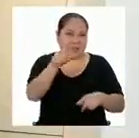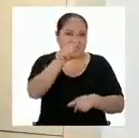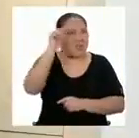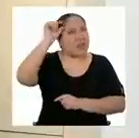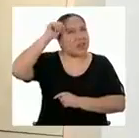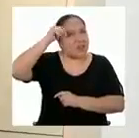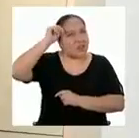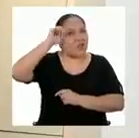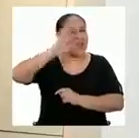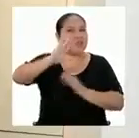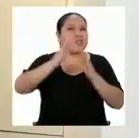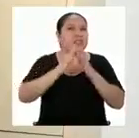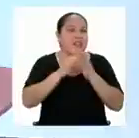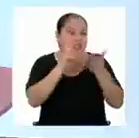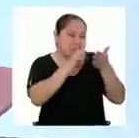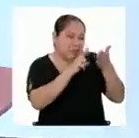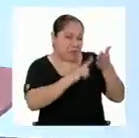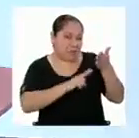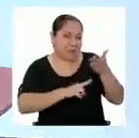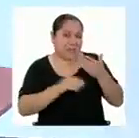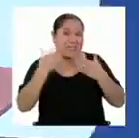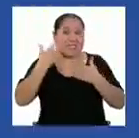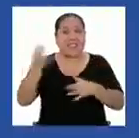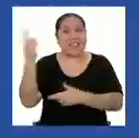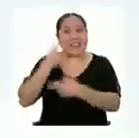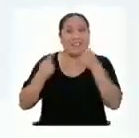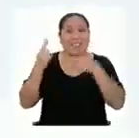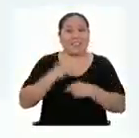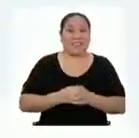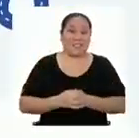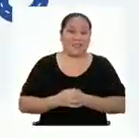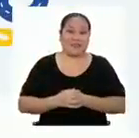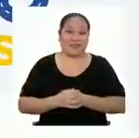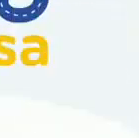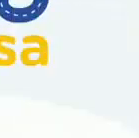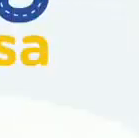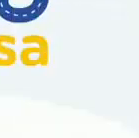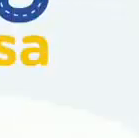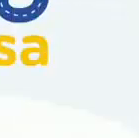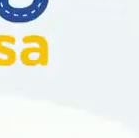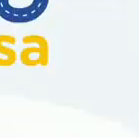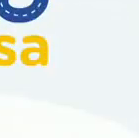hagan memoria en casa sobre el texto leído. ¡Ya regresamos!